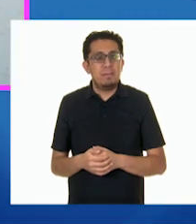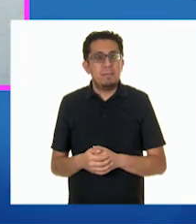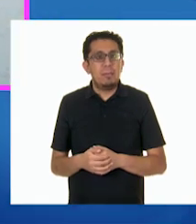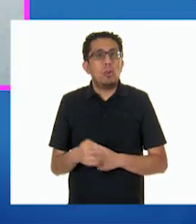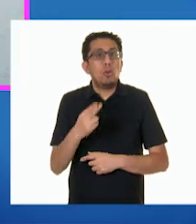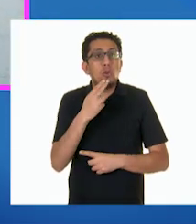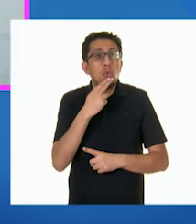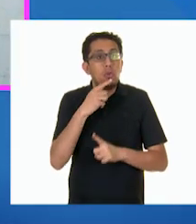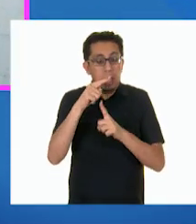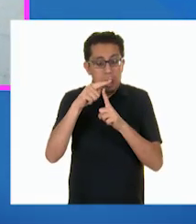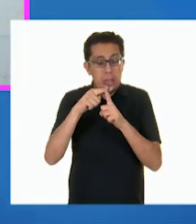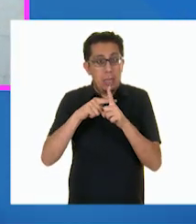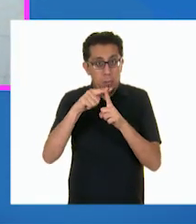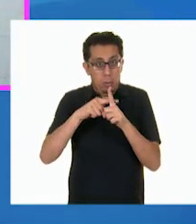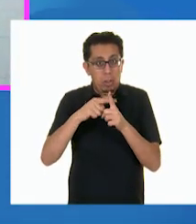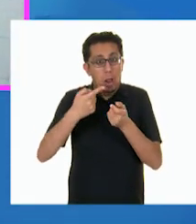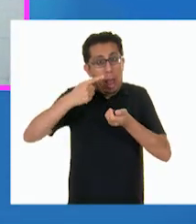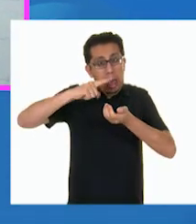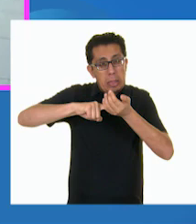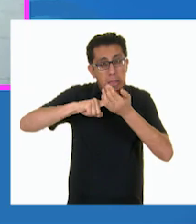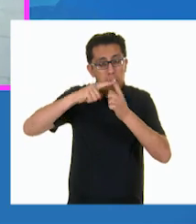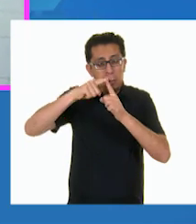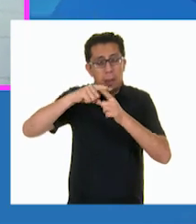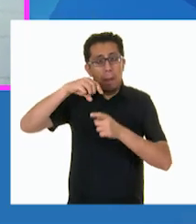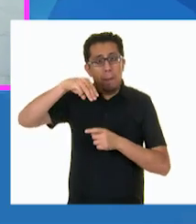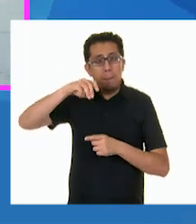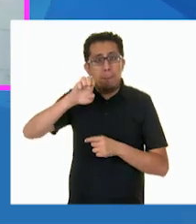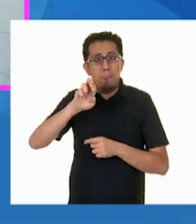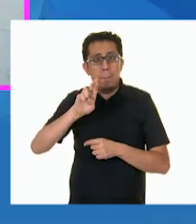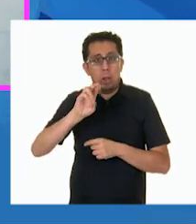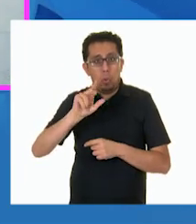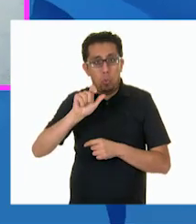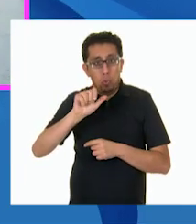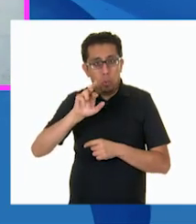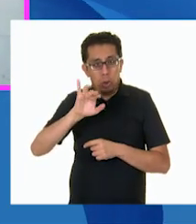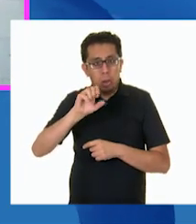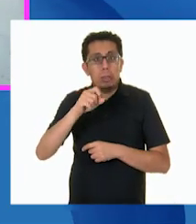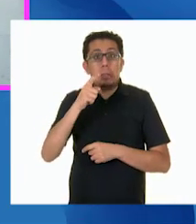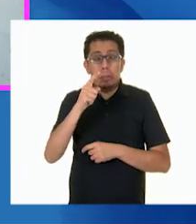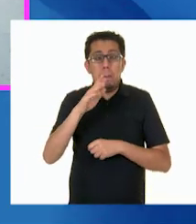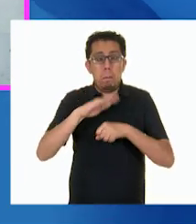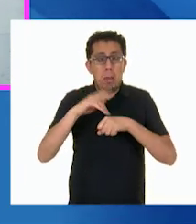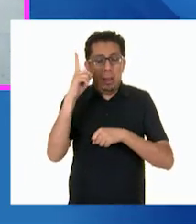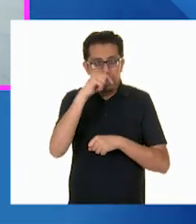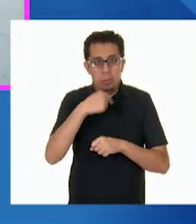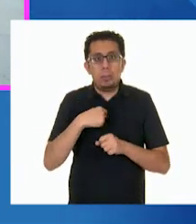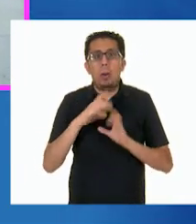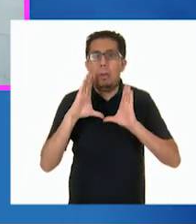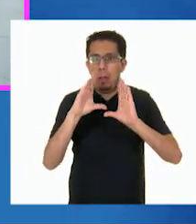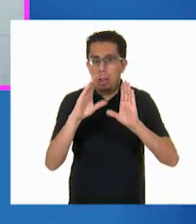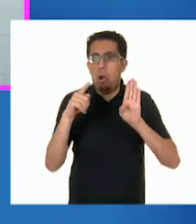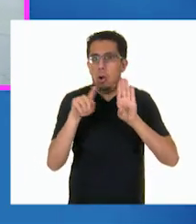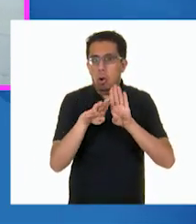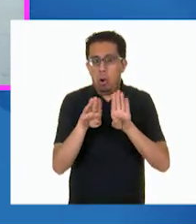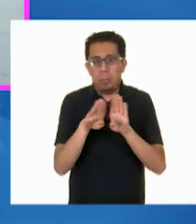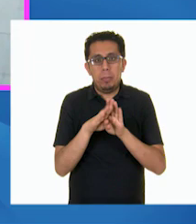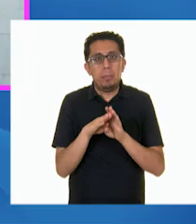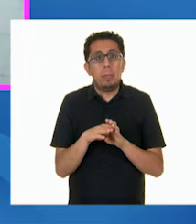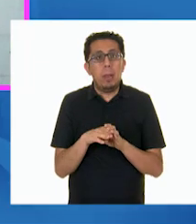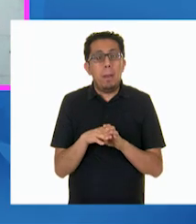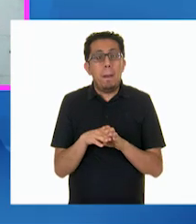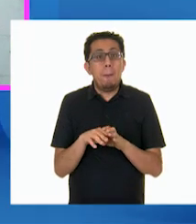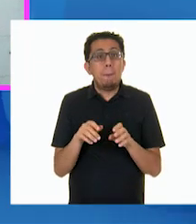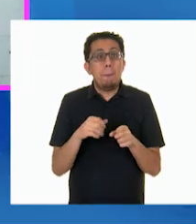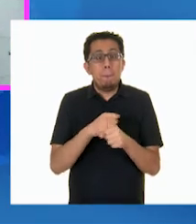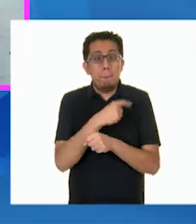Usar un termómetro de mercurio es un poco más difícil. Les voy a enseñar cómo se usa. Primero, hay que agitarlo un